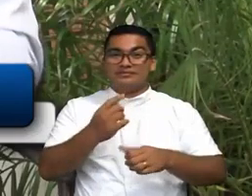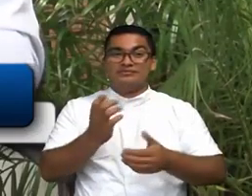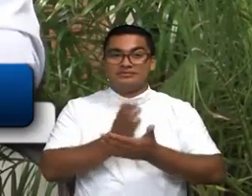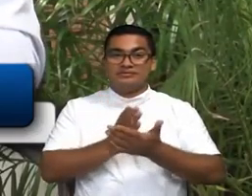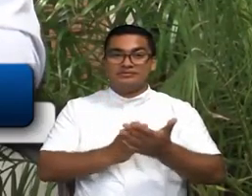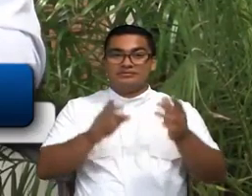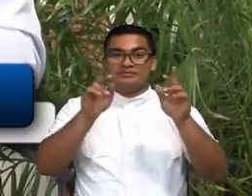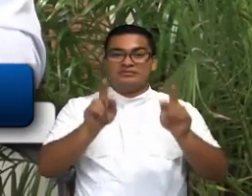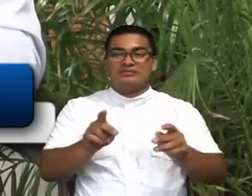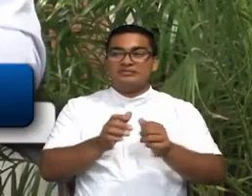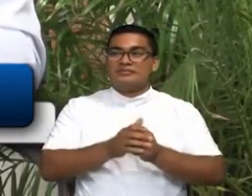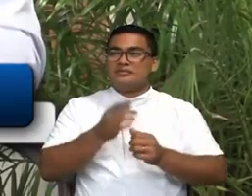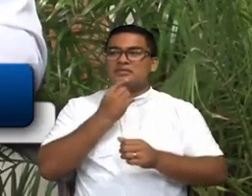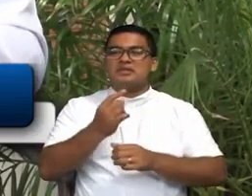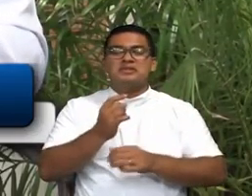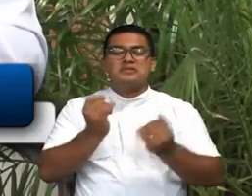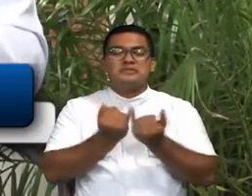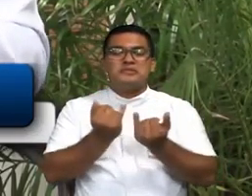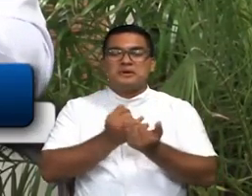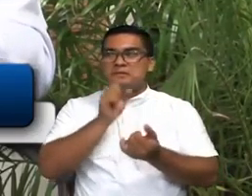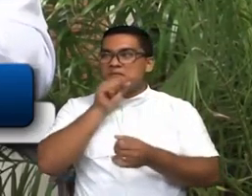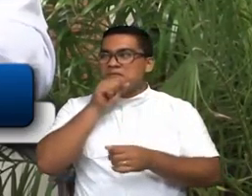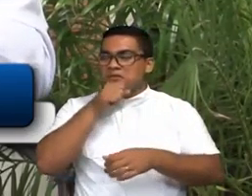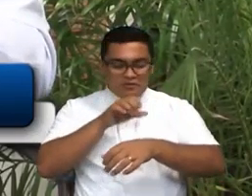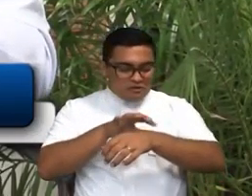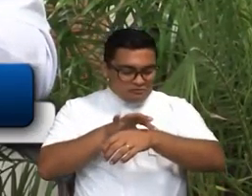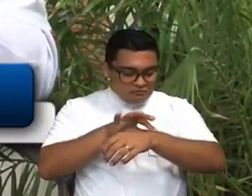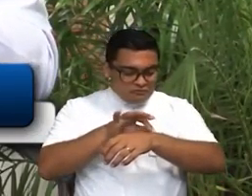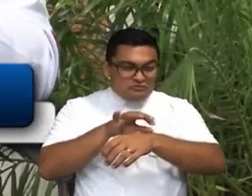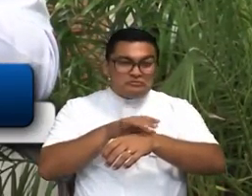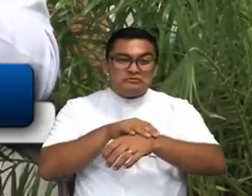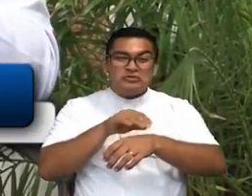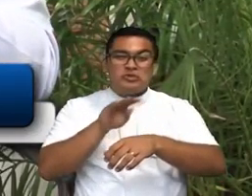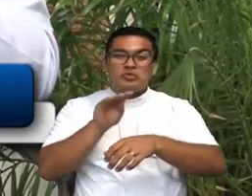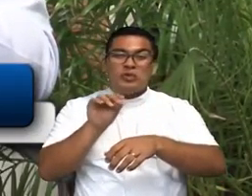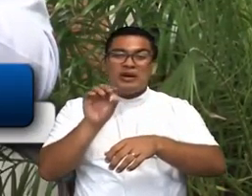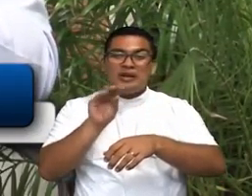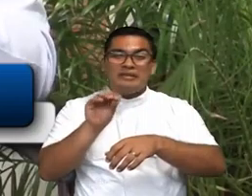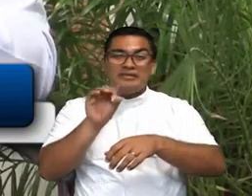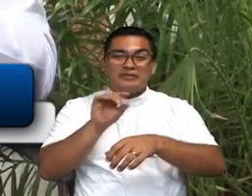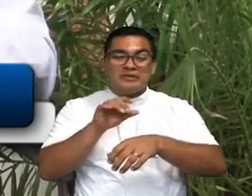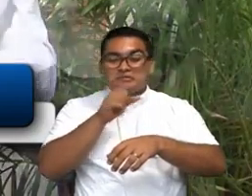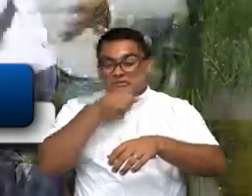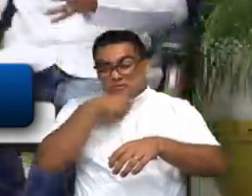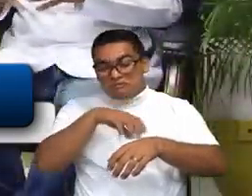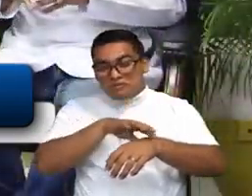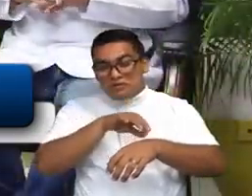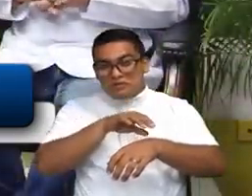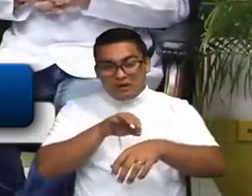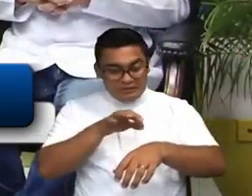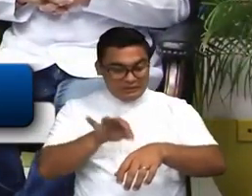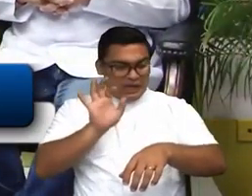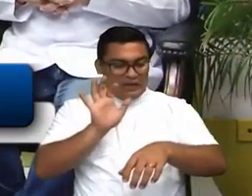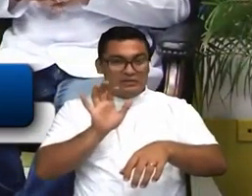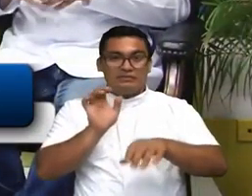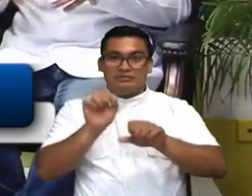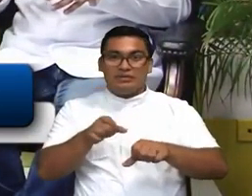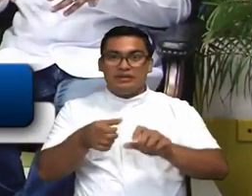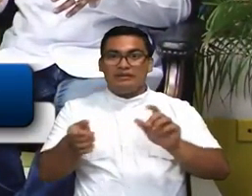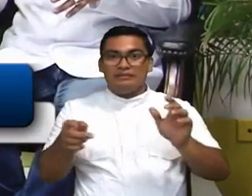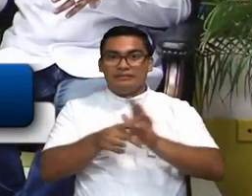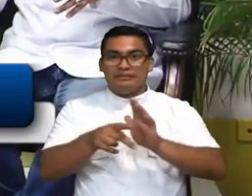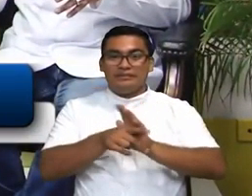ejemplo, usted ha visto a los ancianitos que usted le siente la piel y se la siente suavecita. Uh-huh. Eso pasa con los problemas, ¿ya? Con